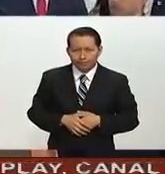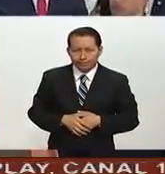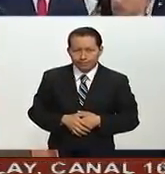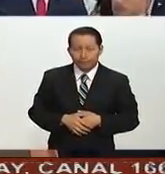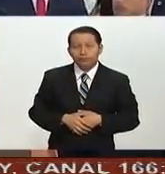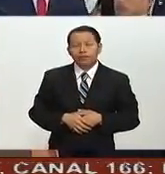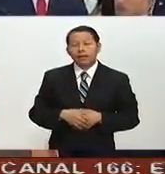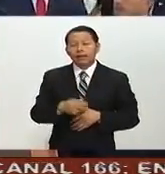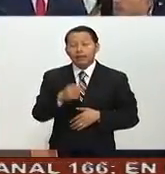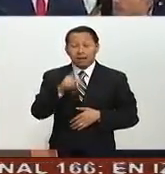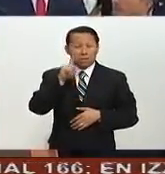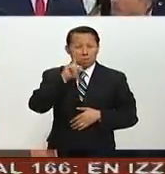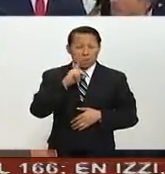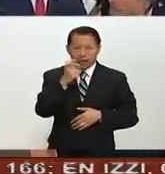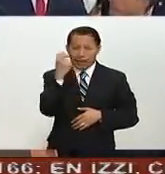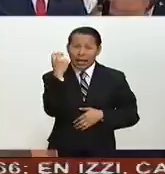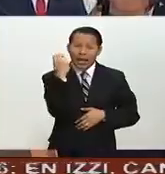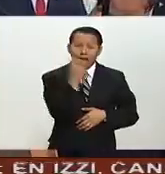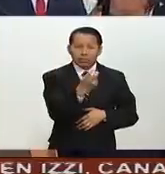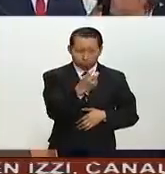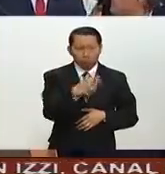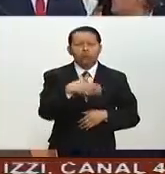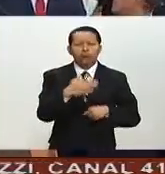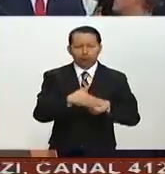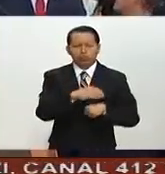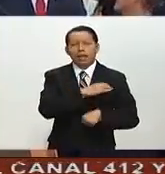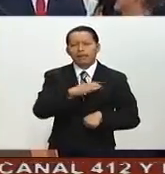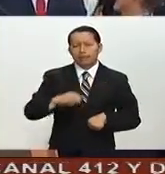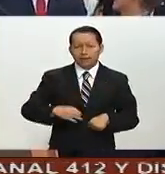Ella será la candidata demócrata presidencial.